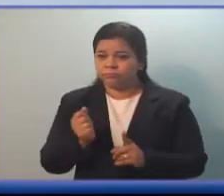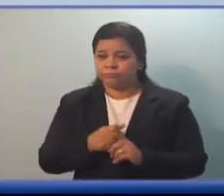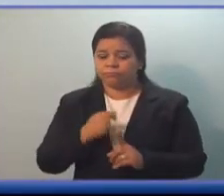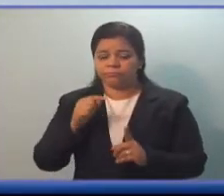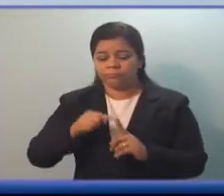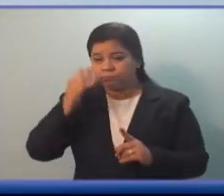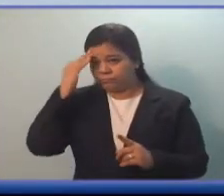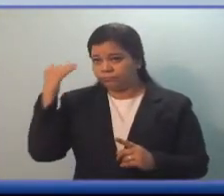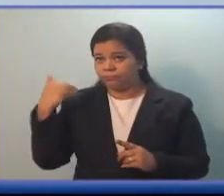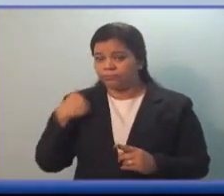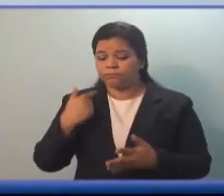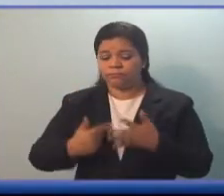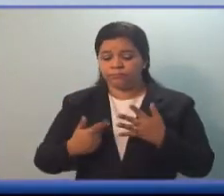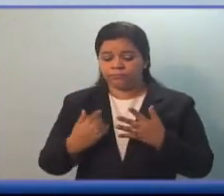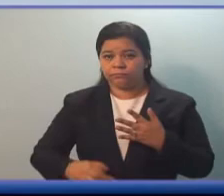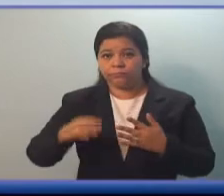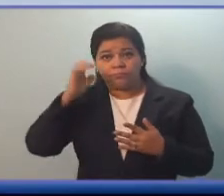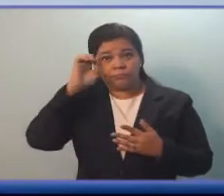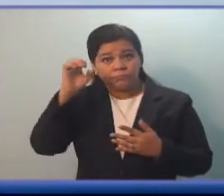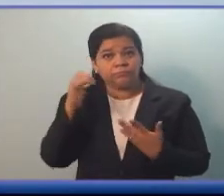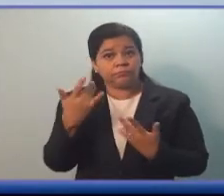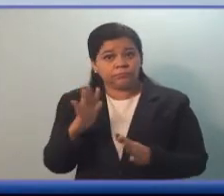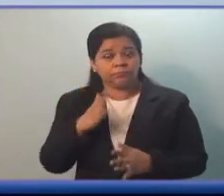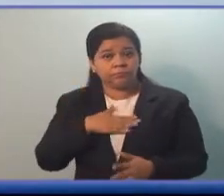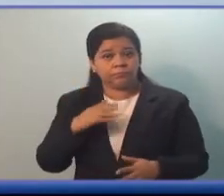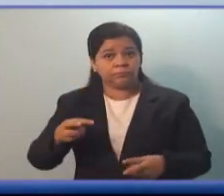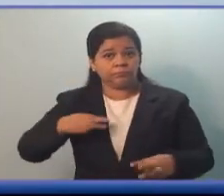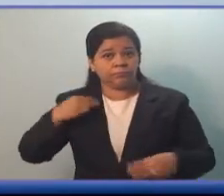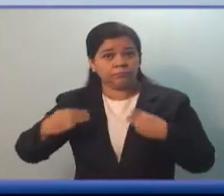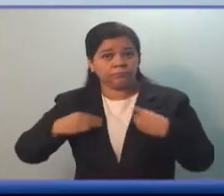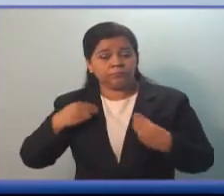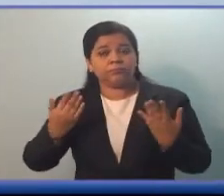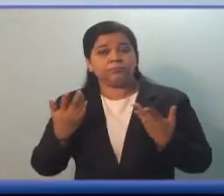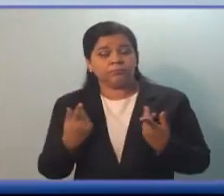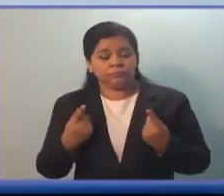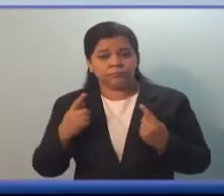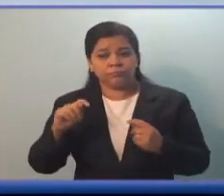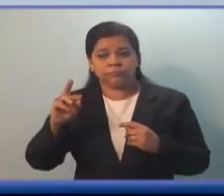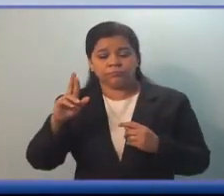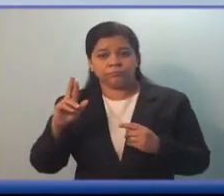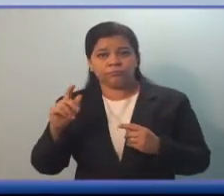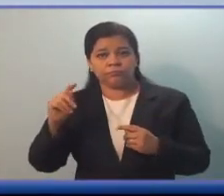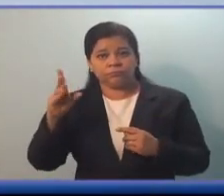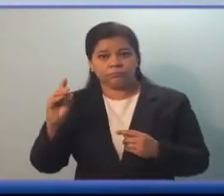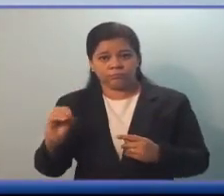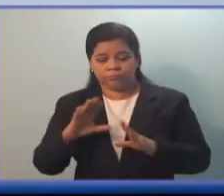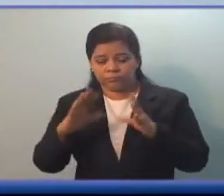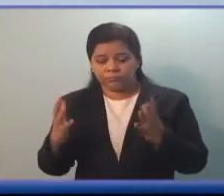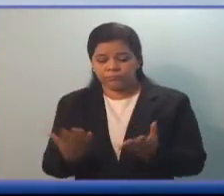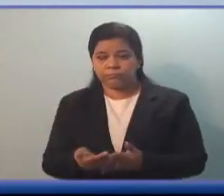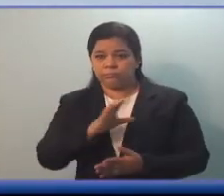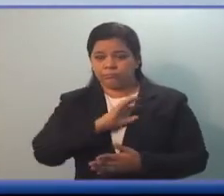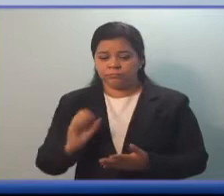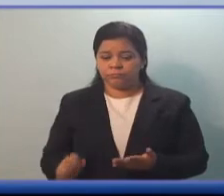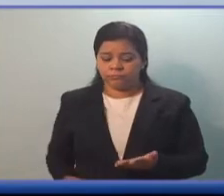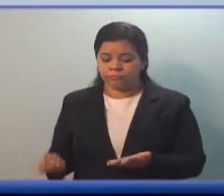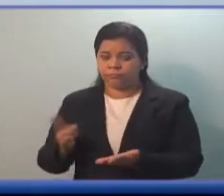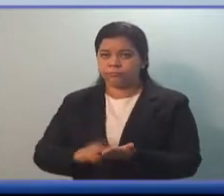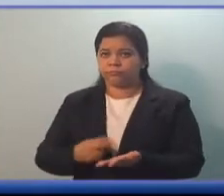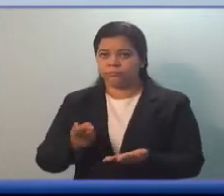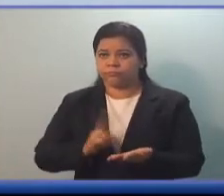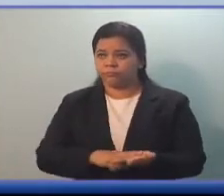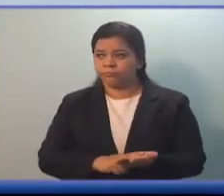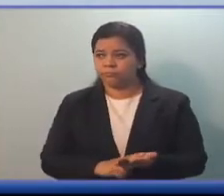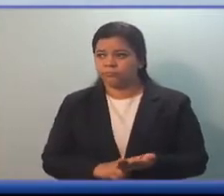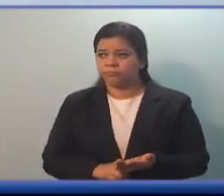de ética, estas están inspiradas en tratados internacionales ratificados por El Salvador.